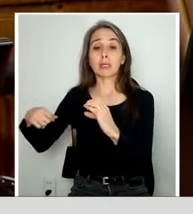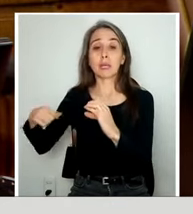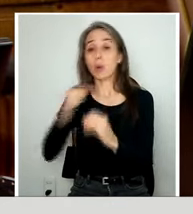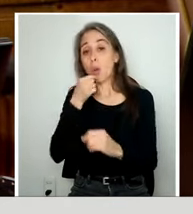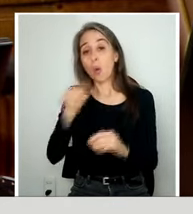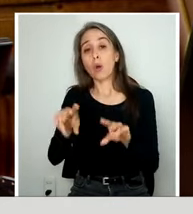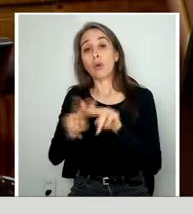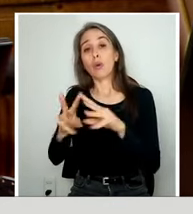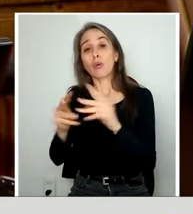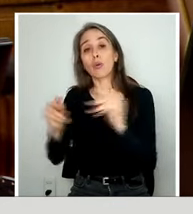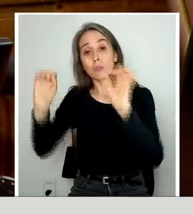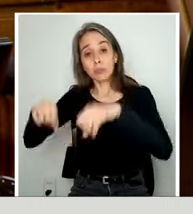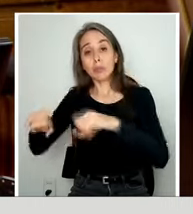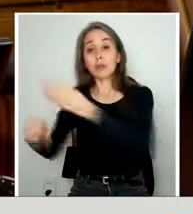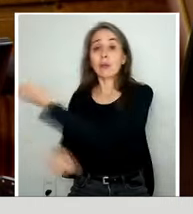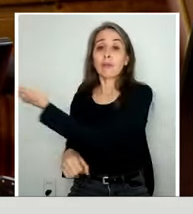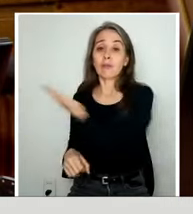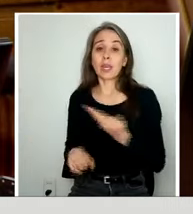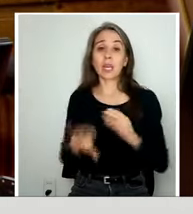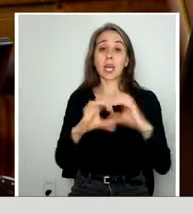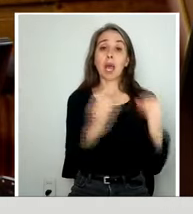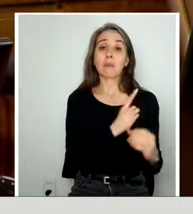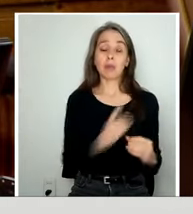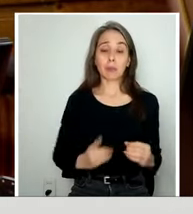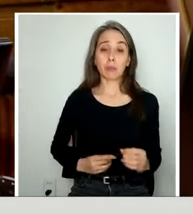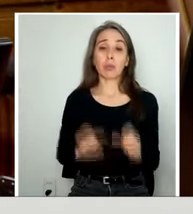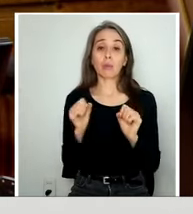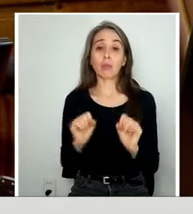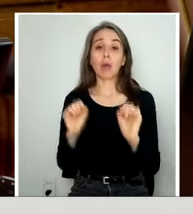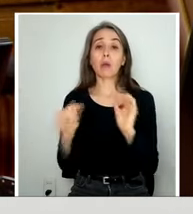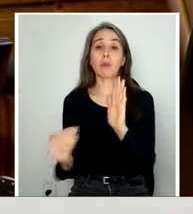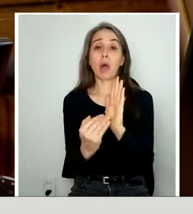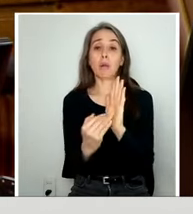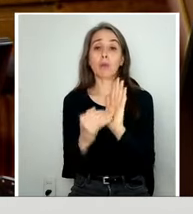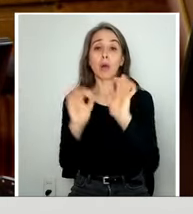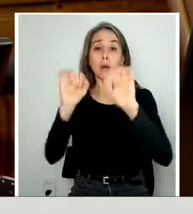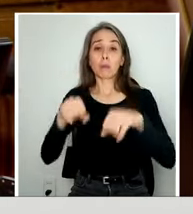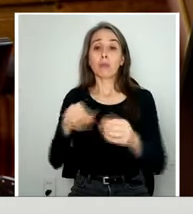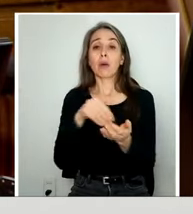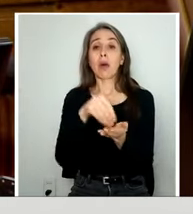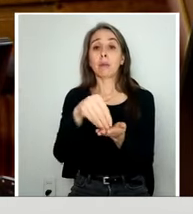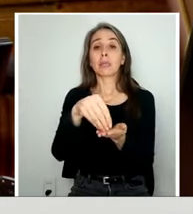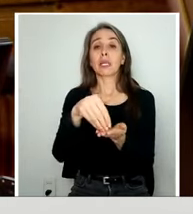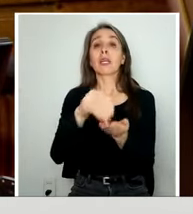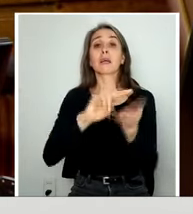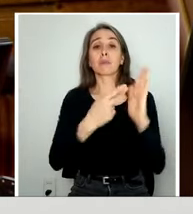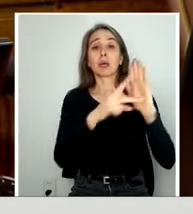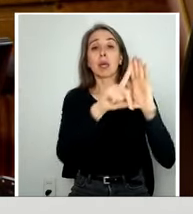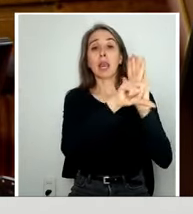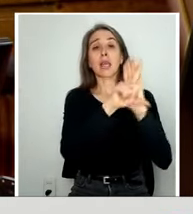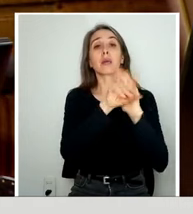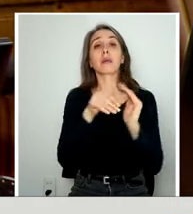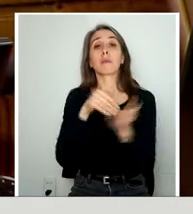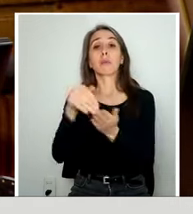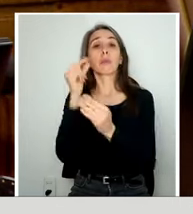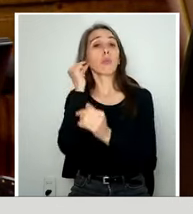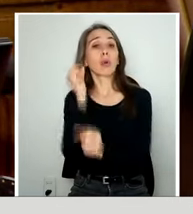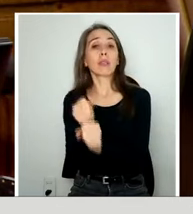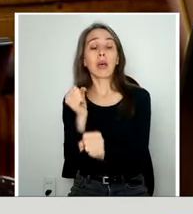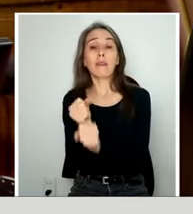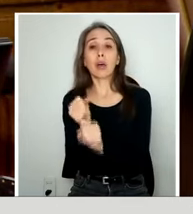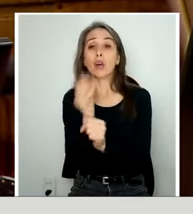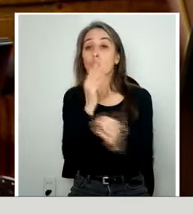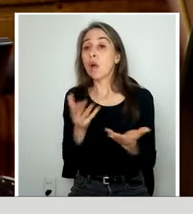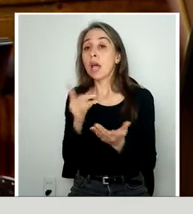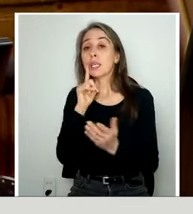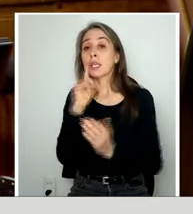que la cámara de diputados también podamos apoyar a miles de mujeres trabajadoras que no tienen donde dejar a